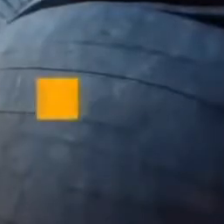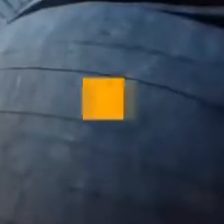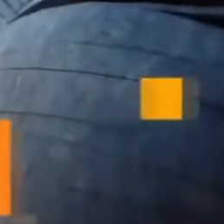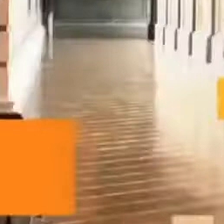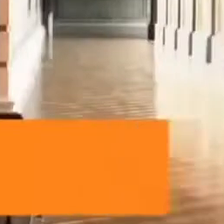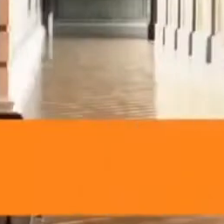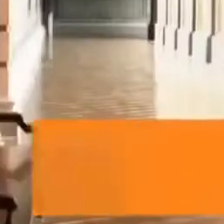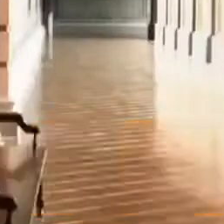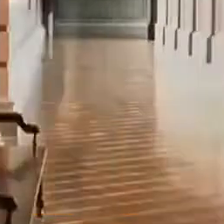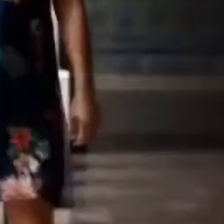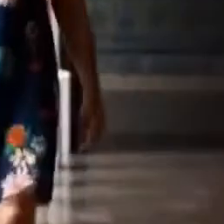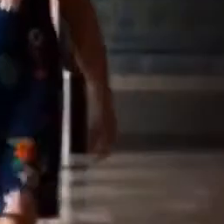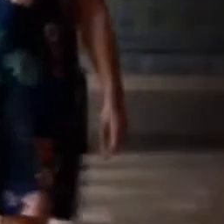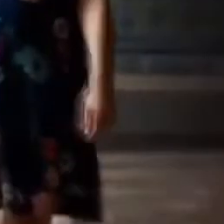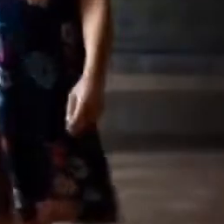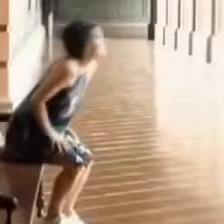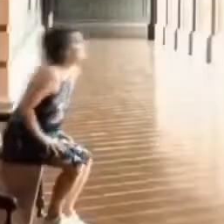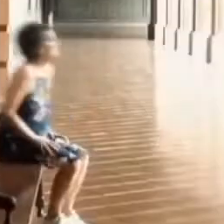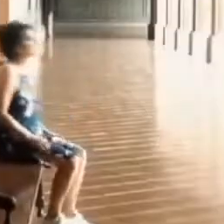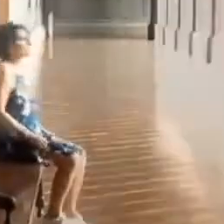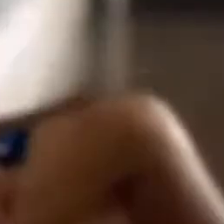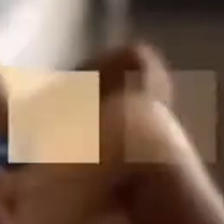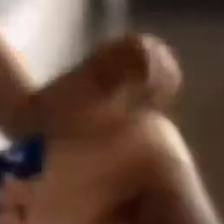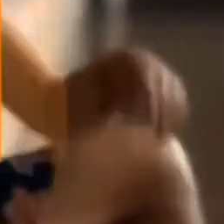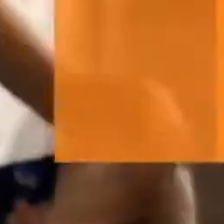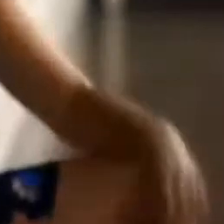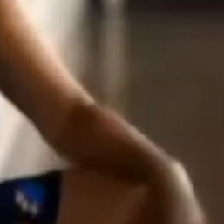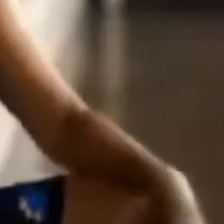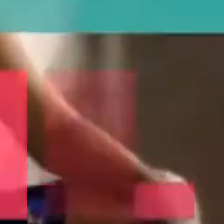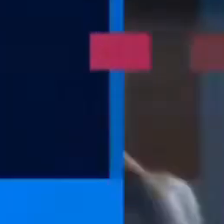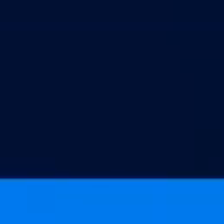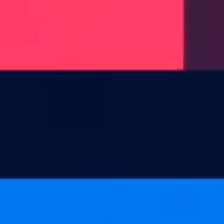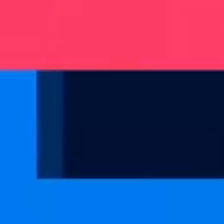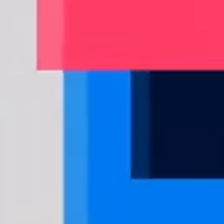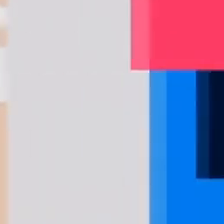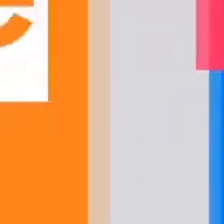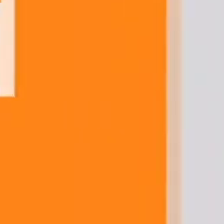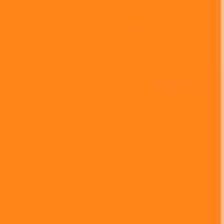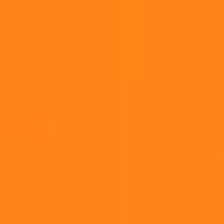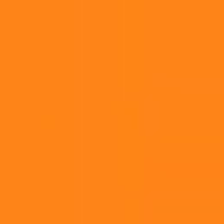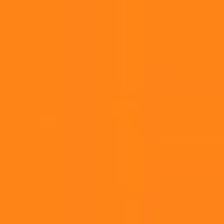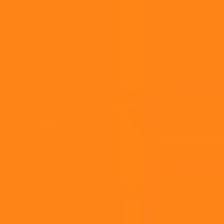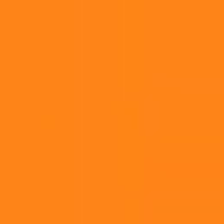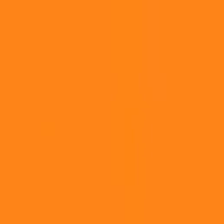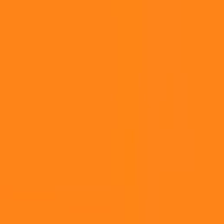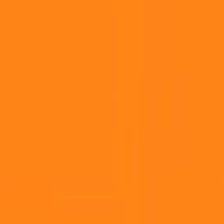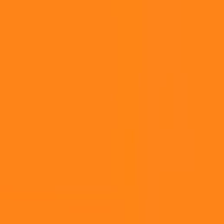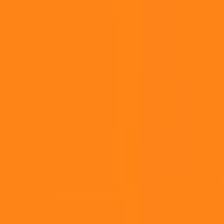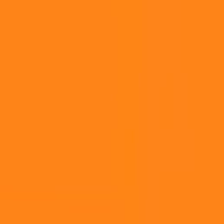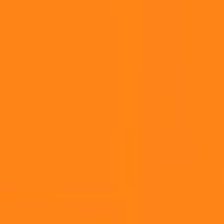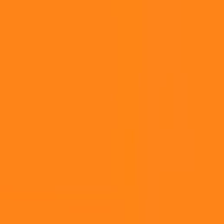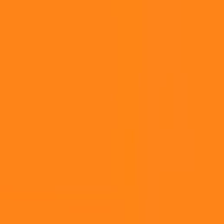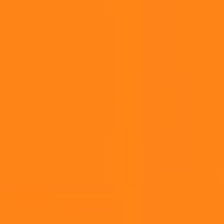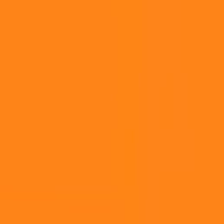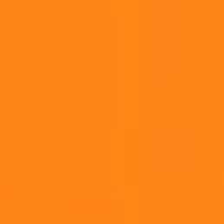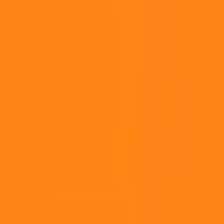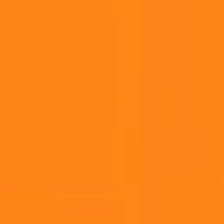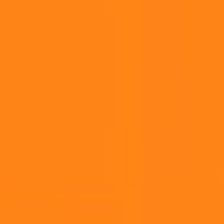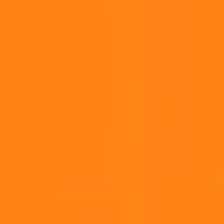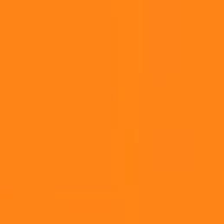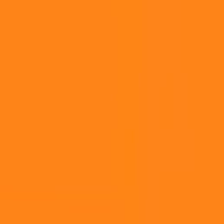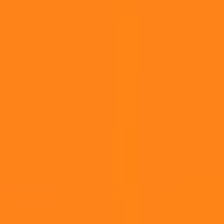Sucedió en el Perú. Los domingos a las 6 de la tarde, por TV Perú. Primero mi salud.